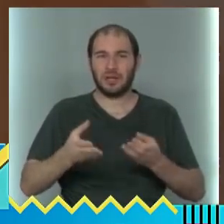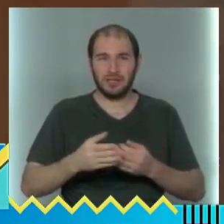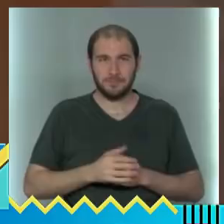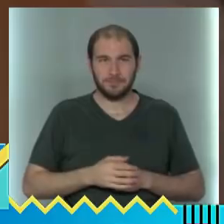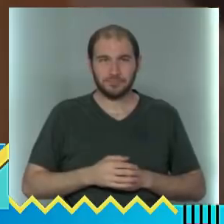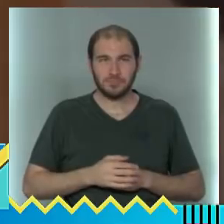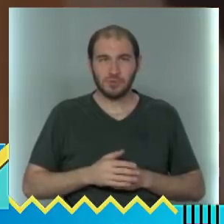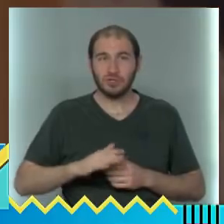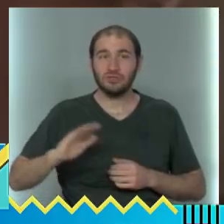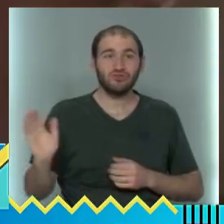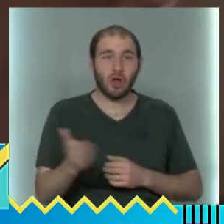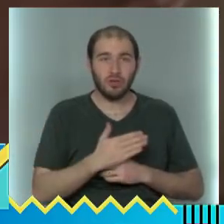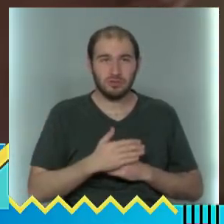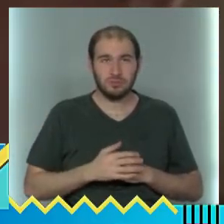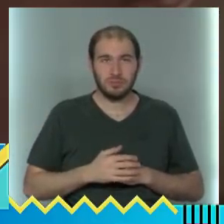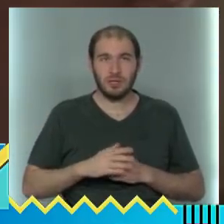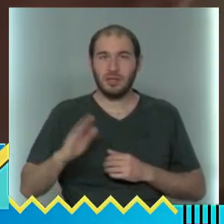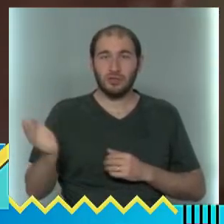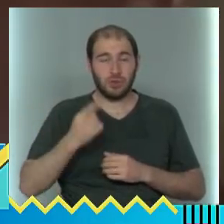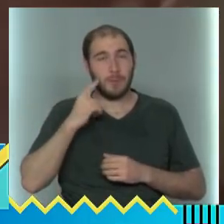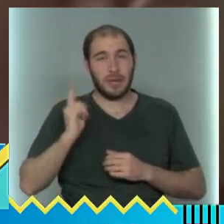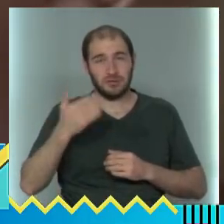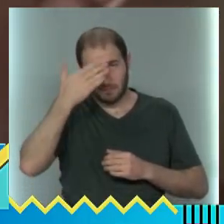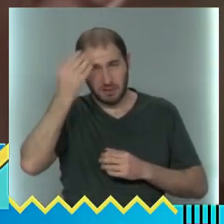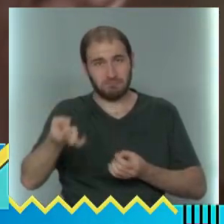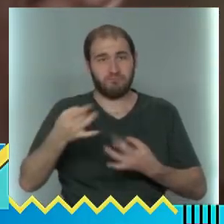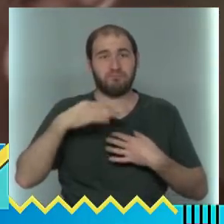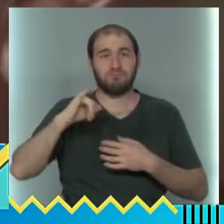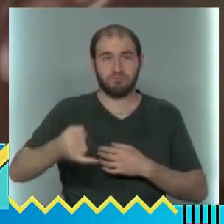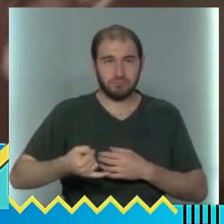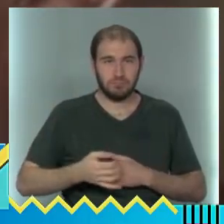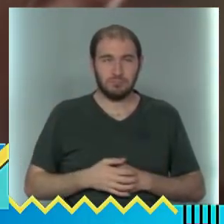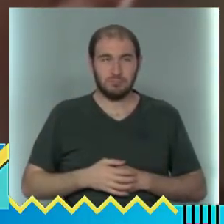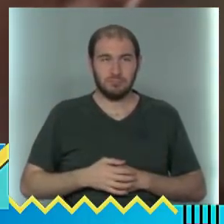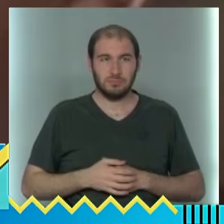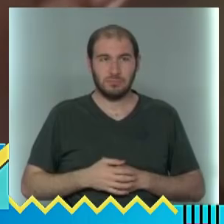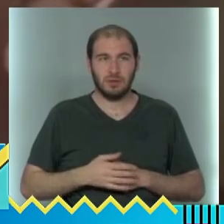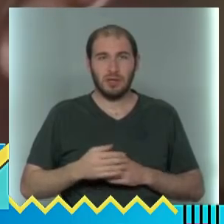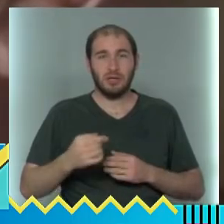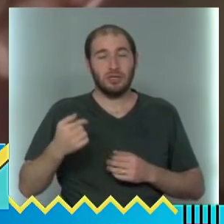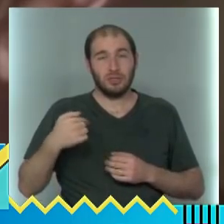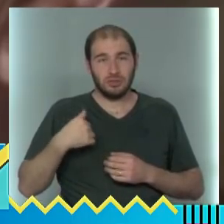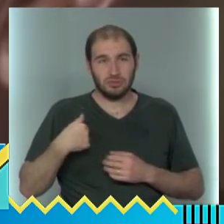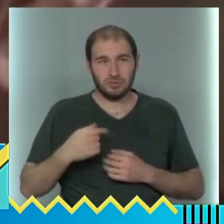estamos todos en riesgo de tener la enfermedad. Eso, no hay nada que a mí me